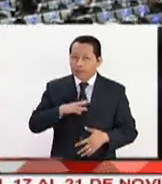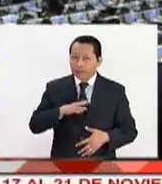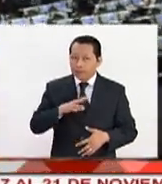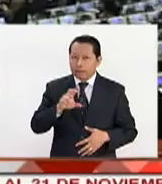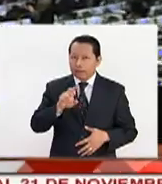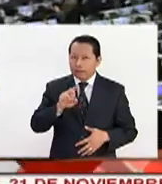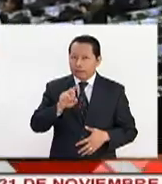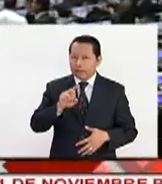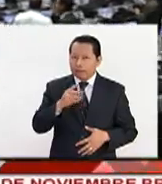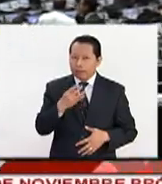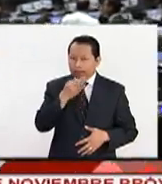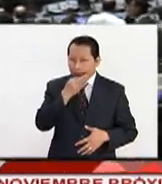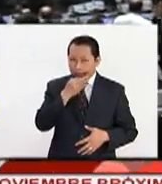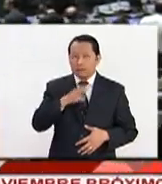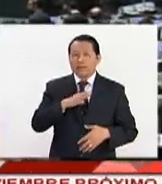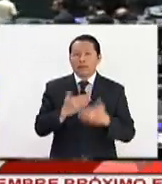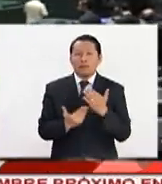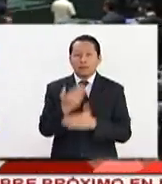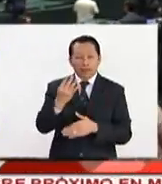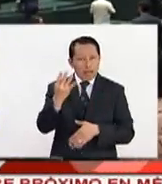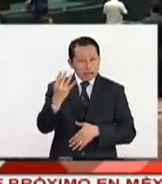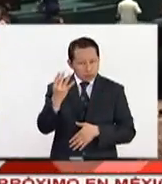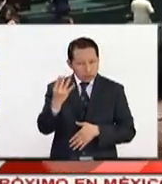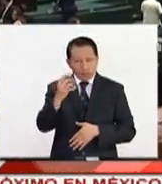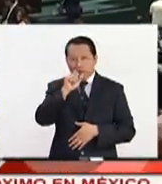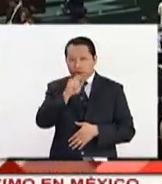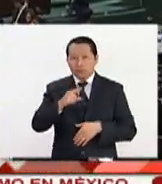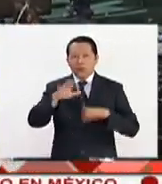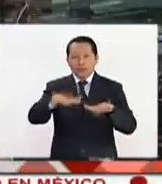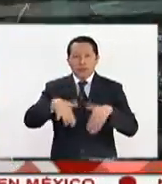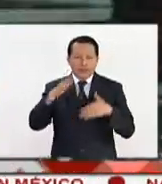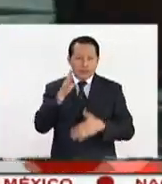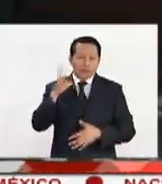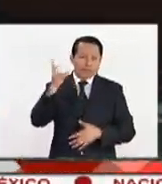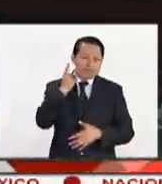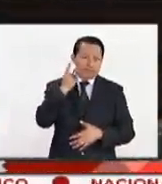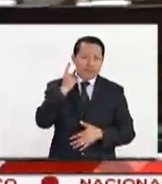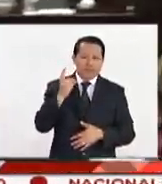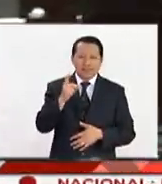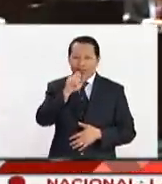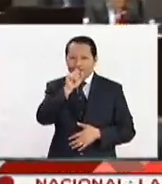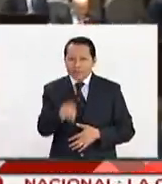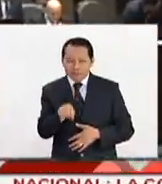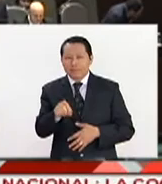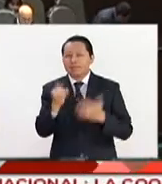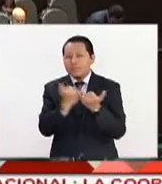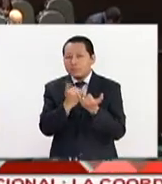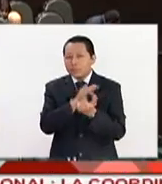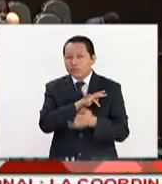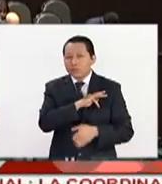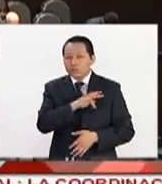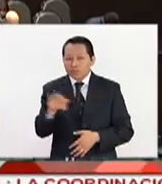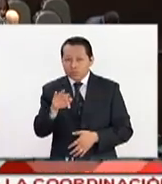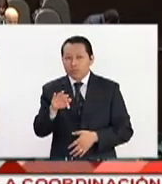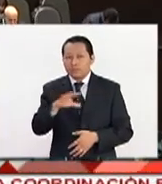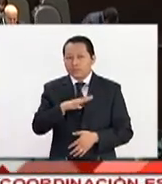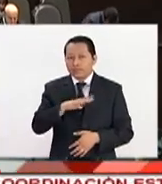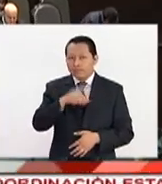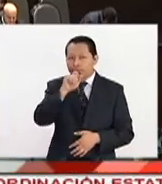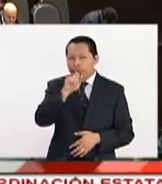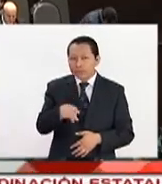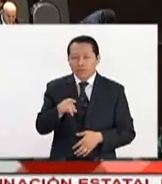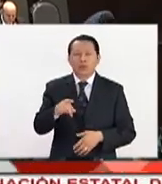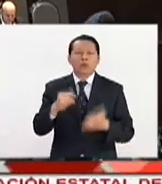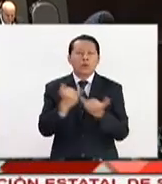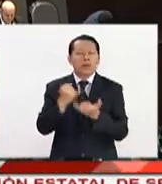discusión, exactamente a las 4 de la mañana, el Pleno de la Cámara de Diputados aprobó en lo general y en lo particular el dictamen del presupuesto